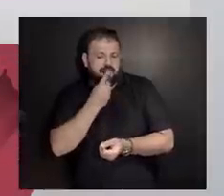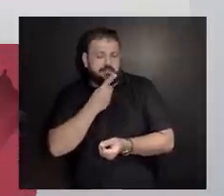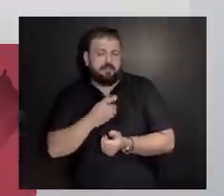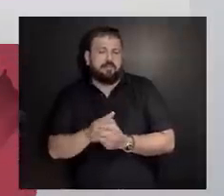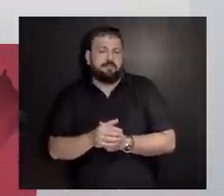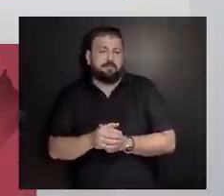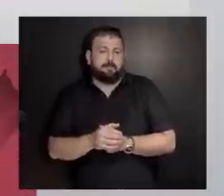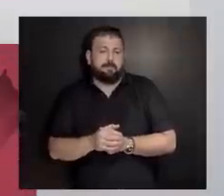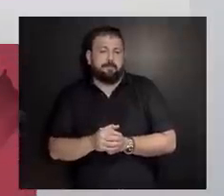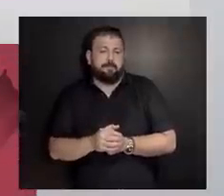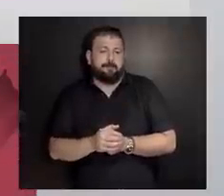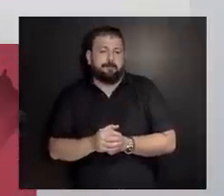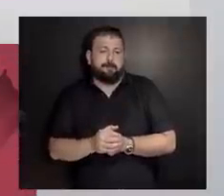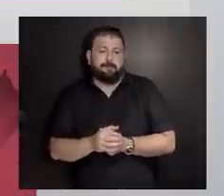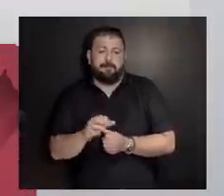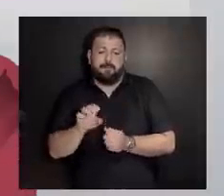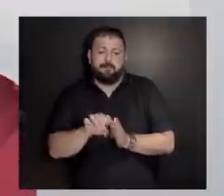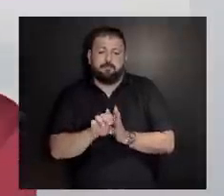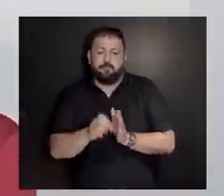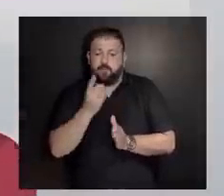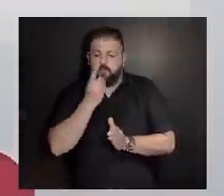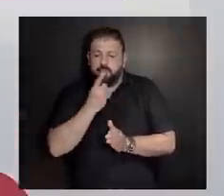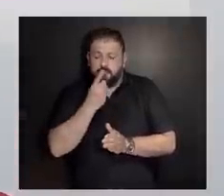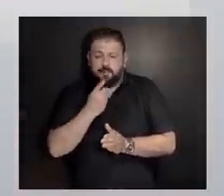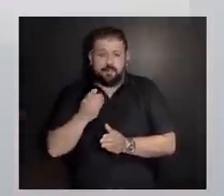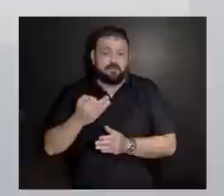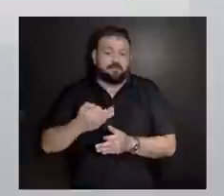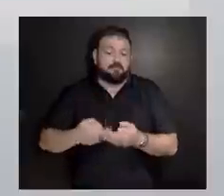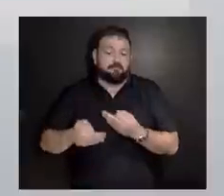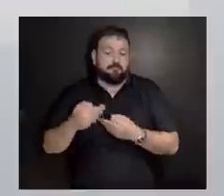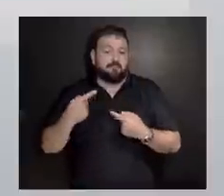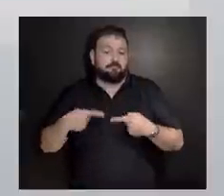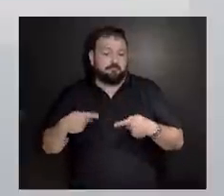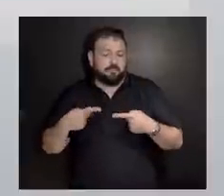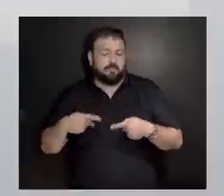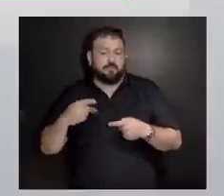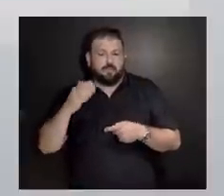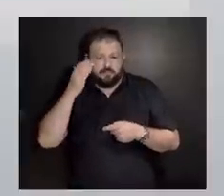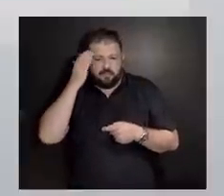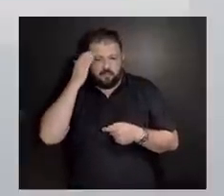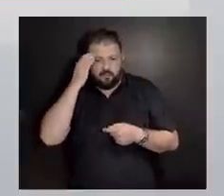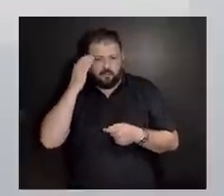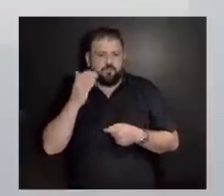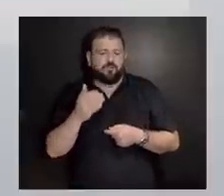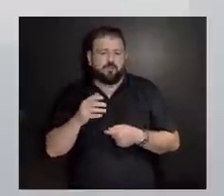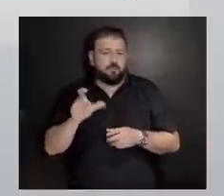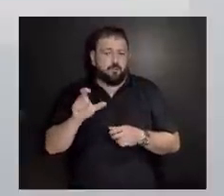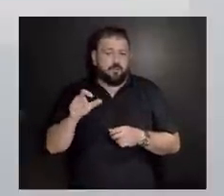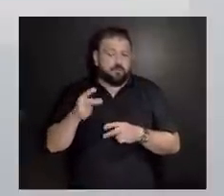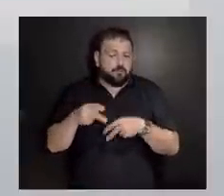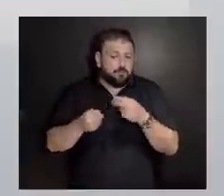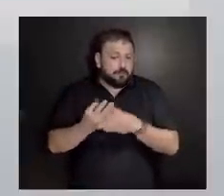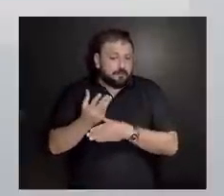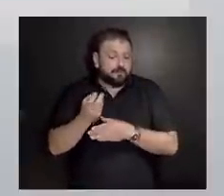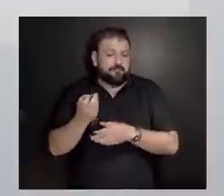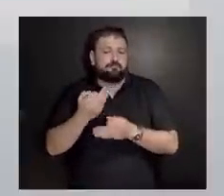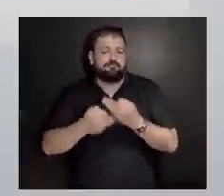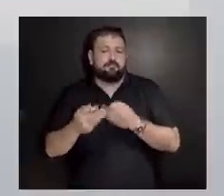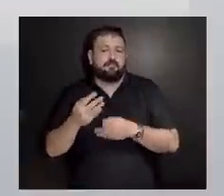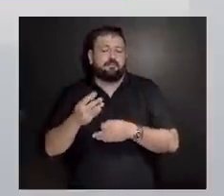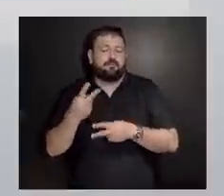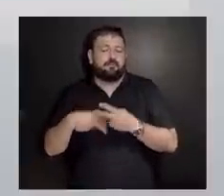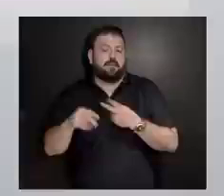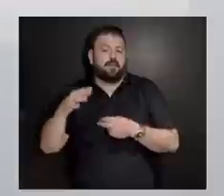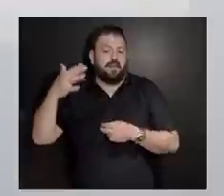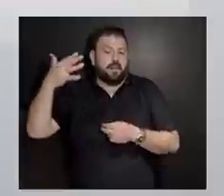ejemplo, esta diabetes LADA se conoce como la diabetes autoinmune latente en el adulto y es definida como